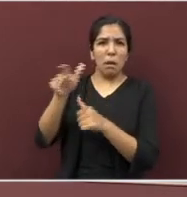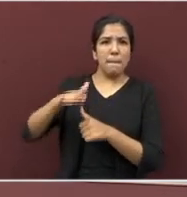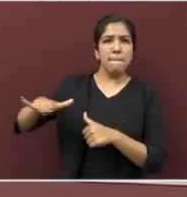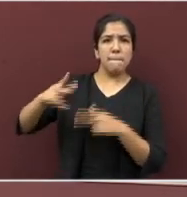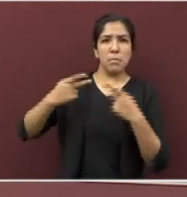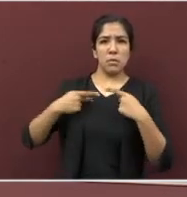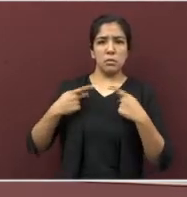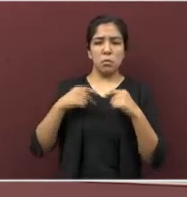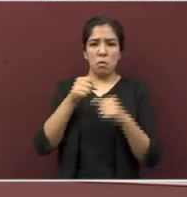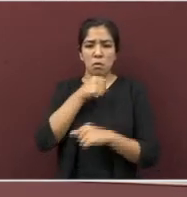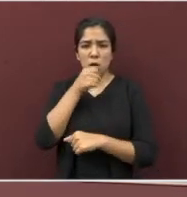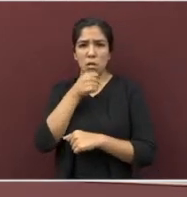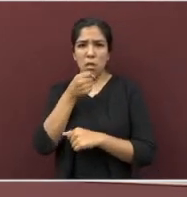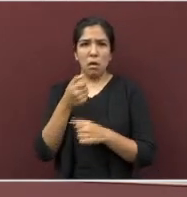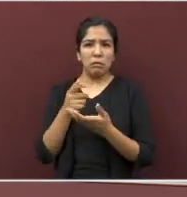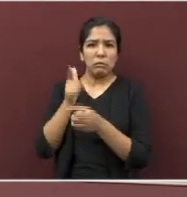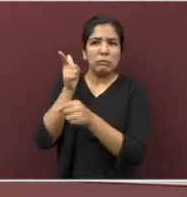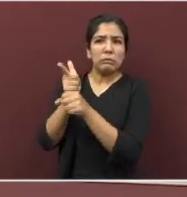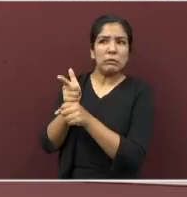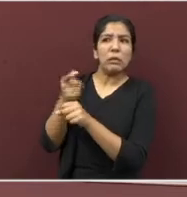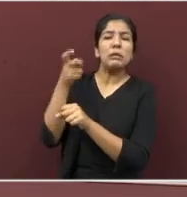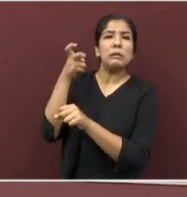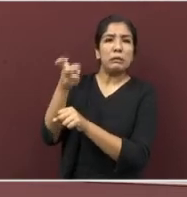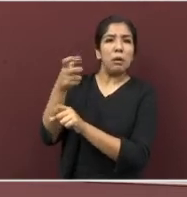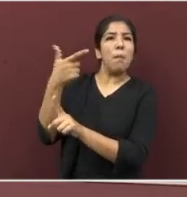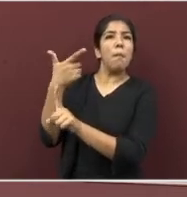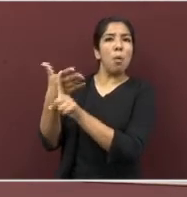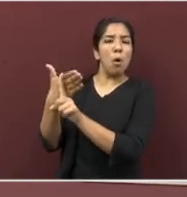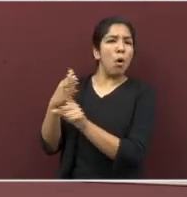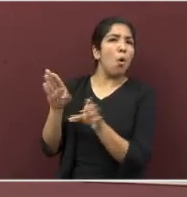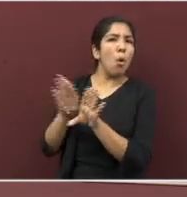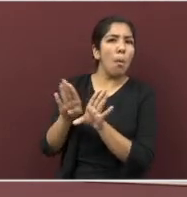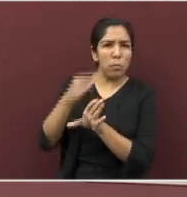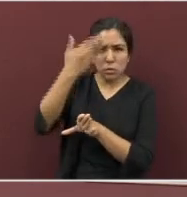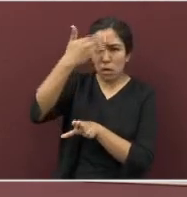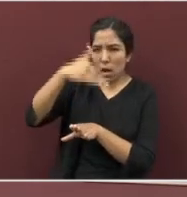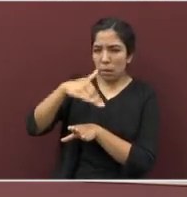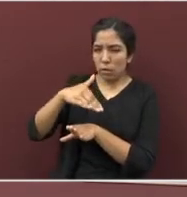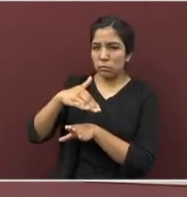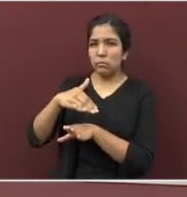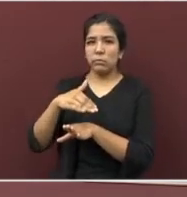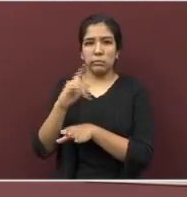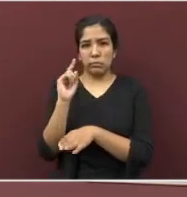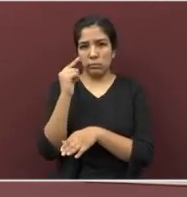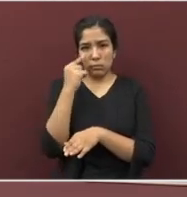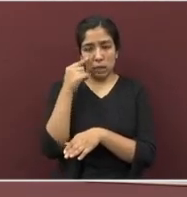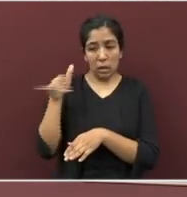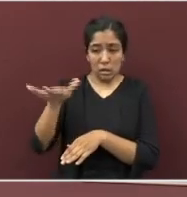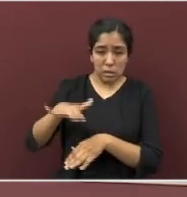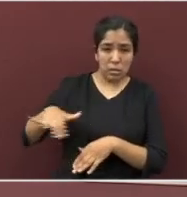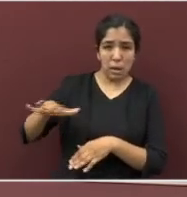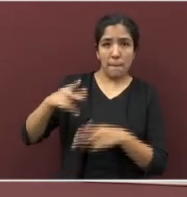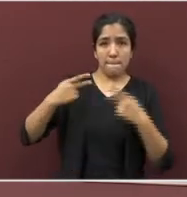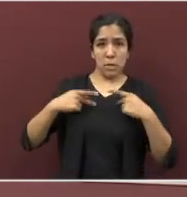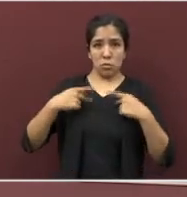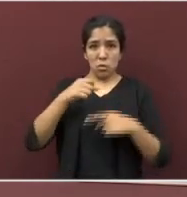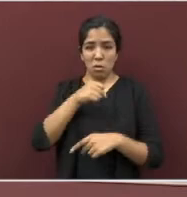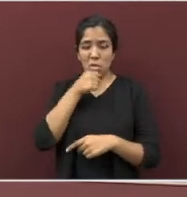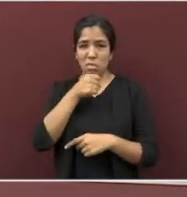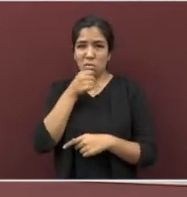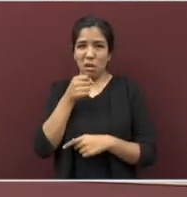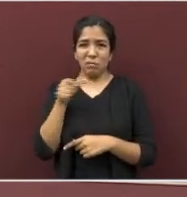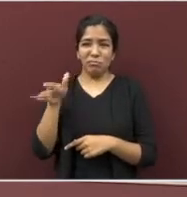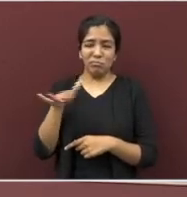fundamental prestar atención a nuestros adultos generalmente las personas de este sector que han sido